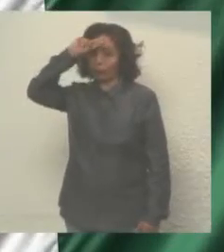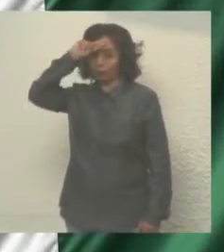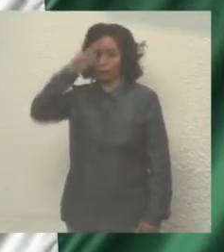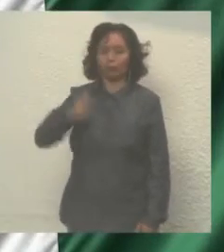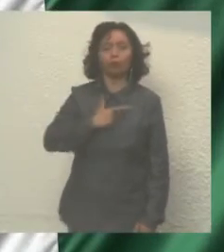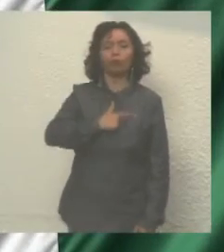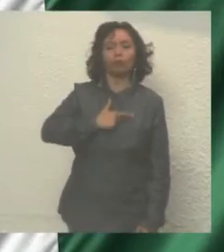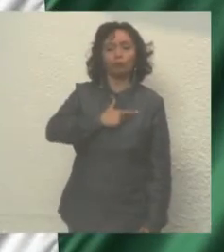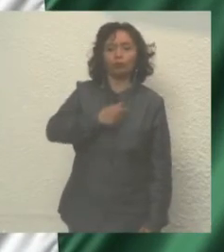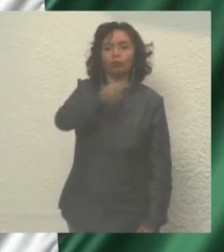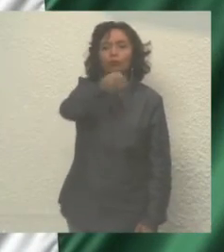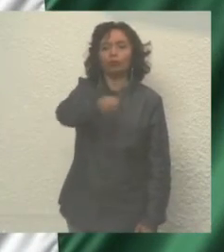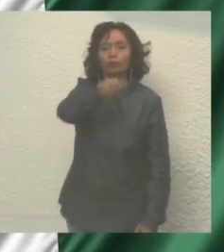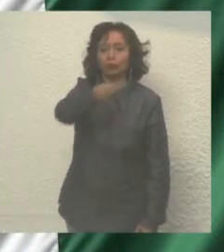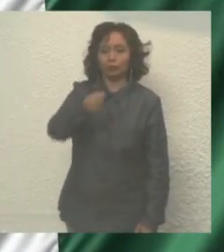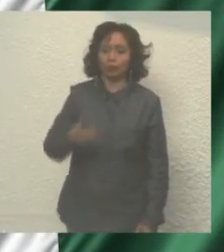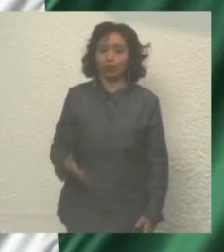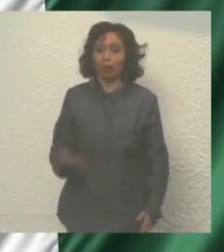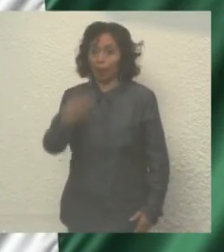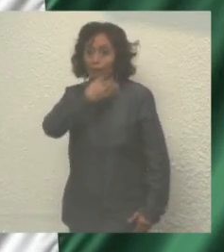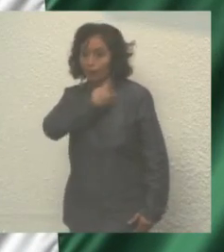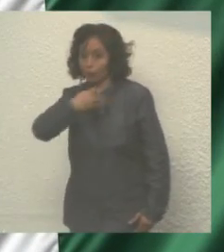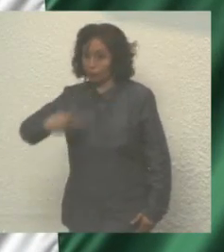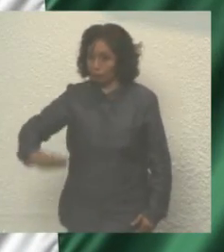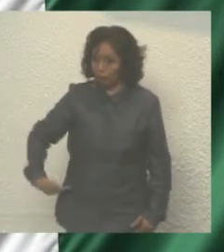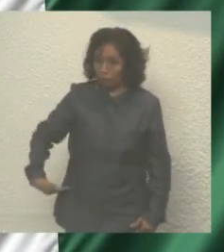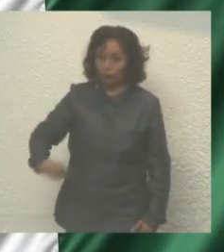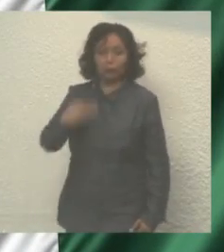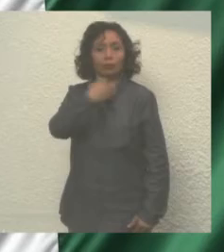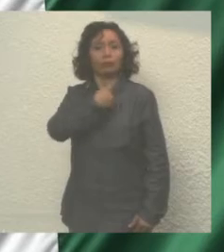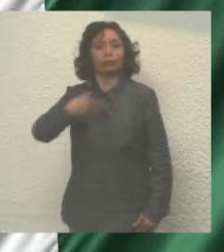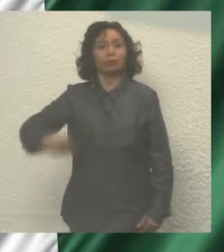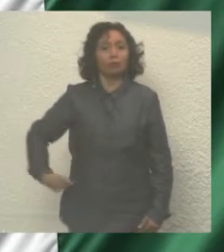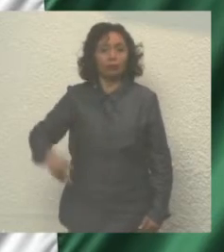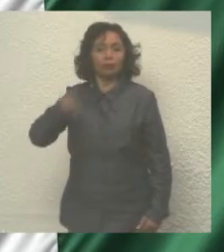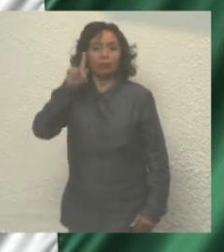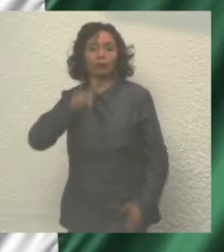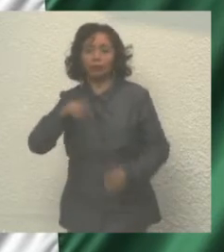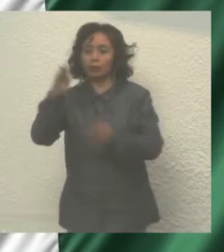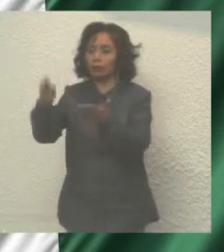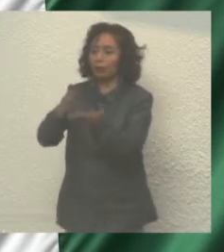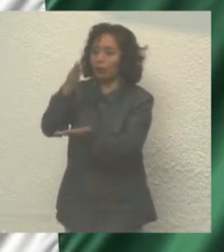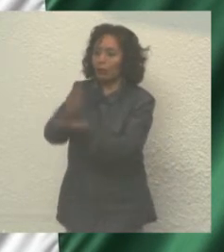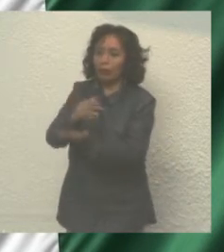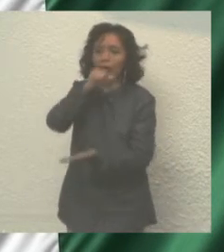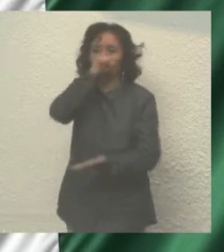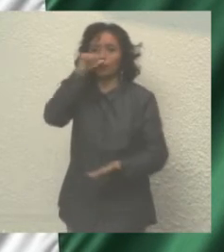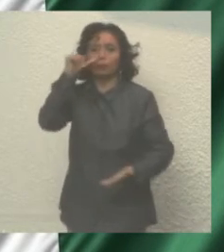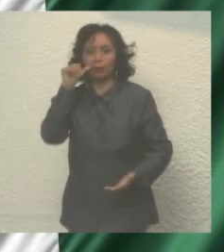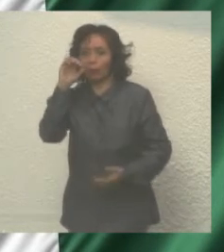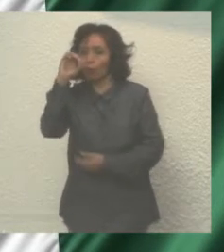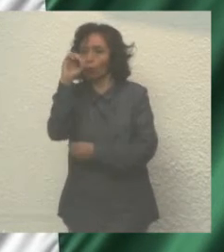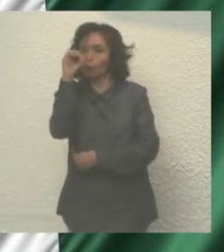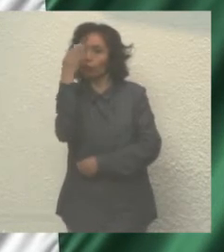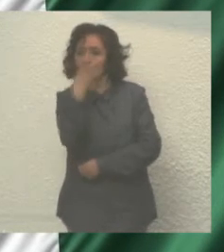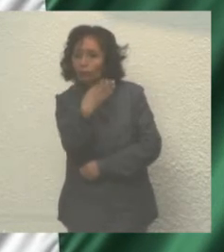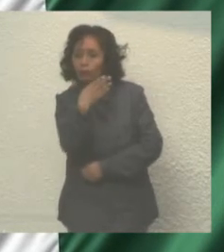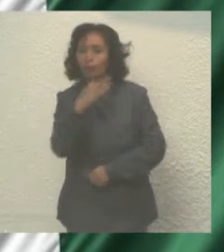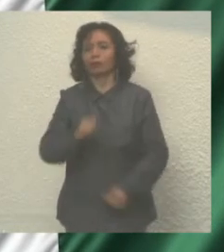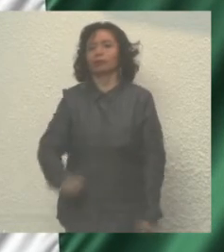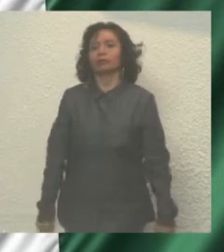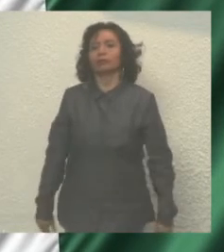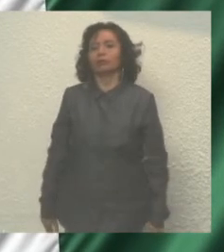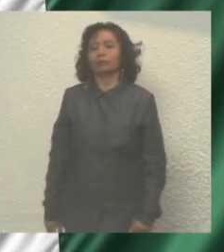da mucho gusto saludar a las presidentas y presidentes municipales de Bacalar, Benito Juárez y Otompe Blanco.